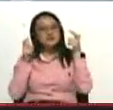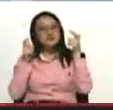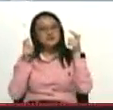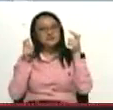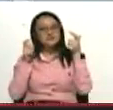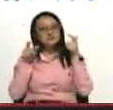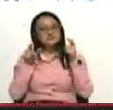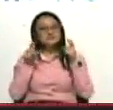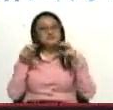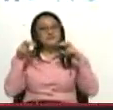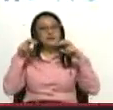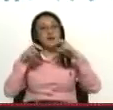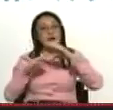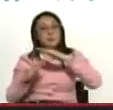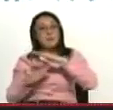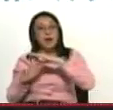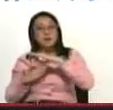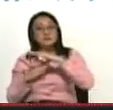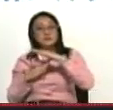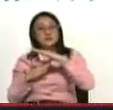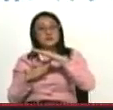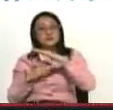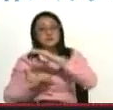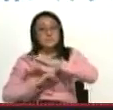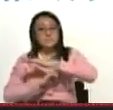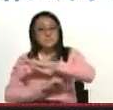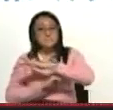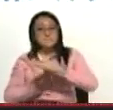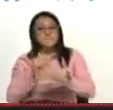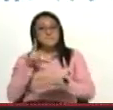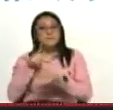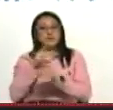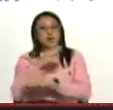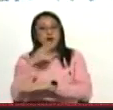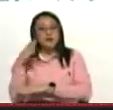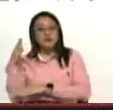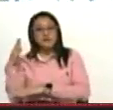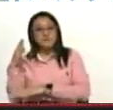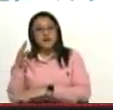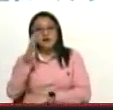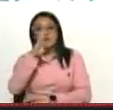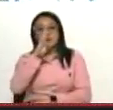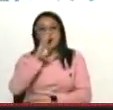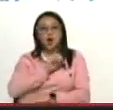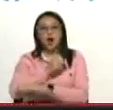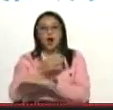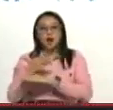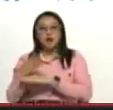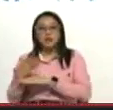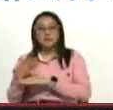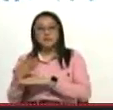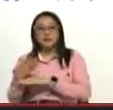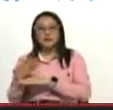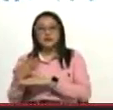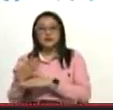fue sentar las bases para petrocaribe y el banco del Alba